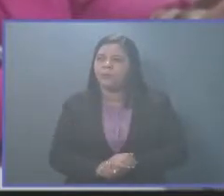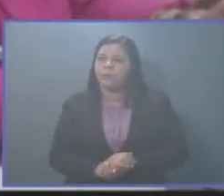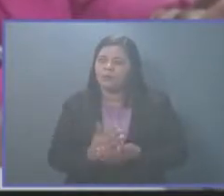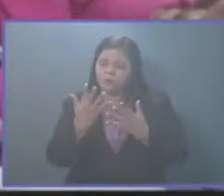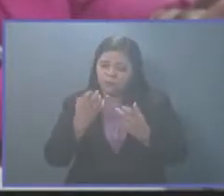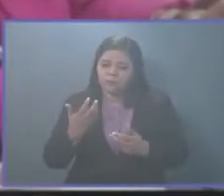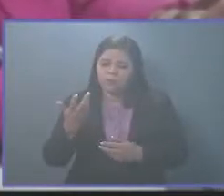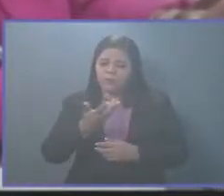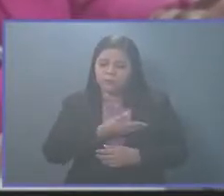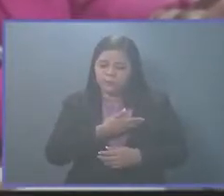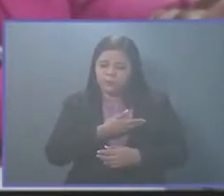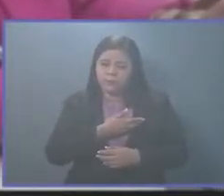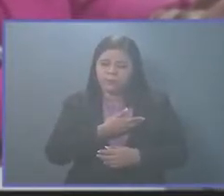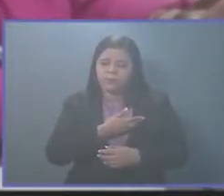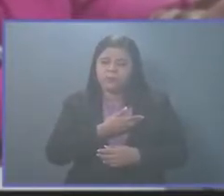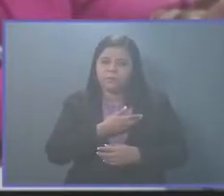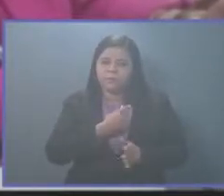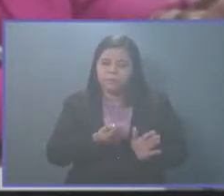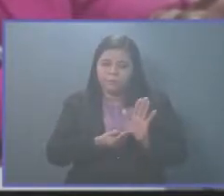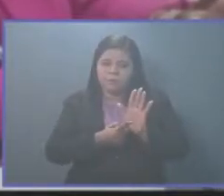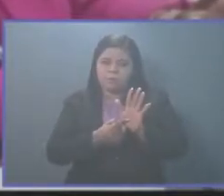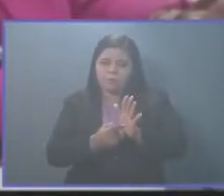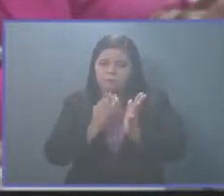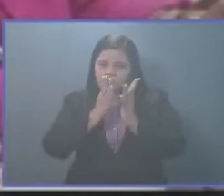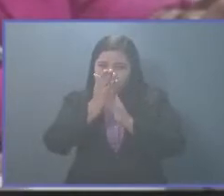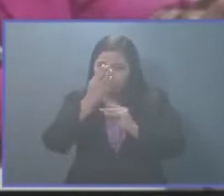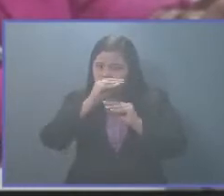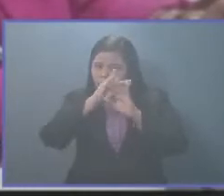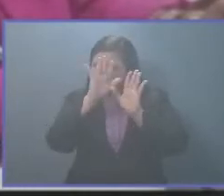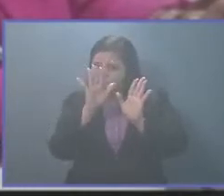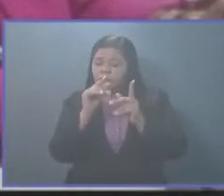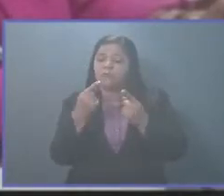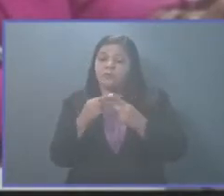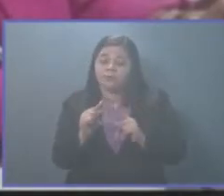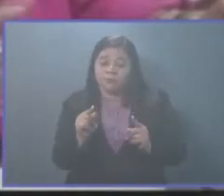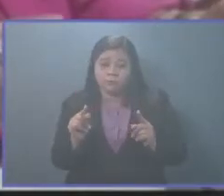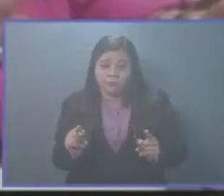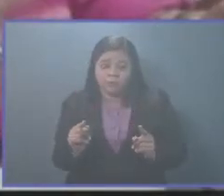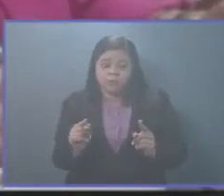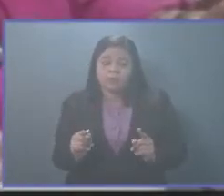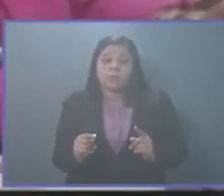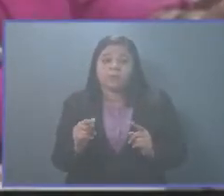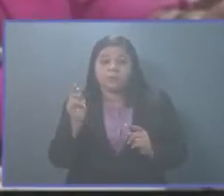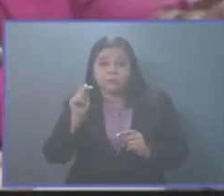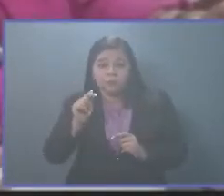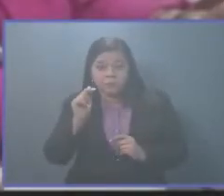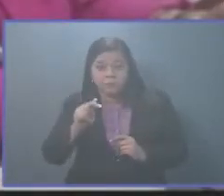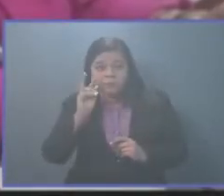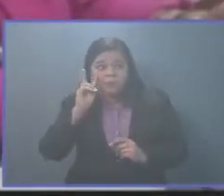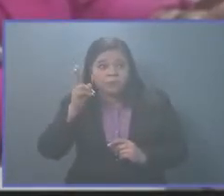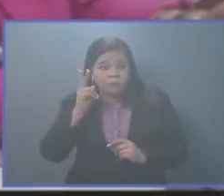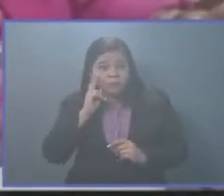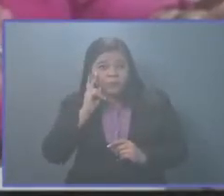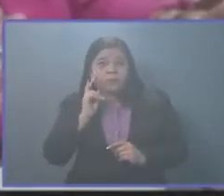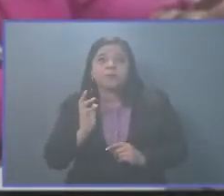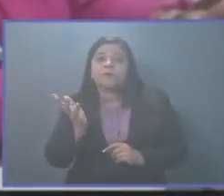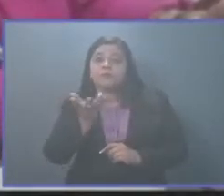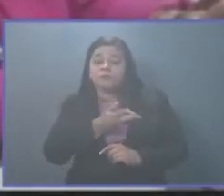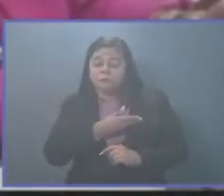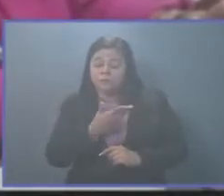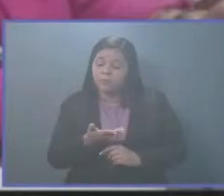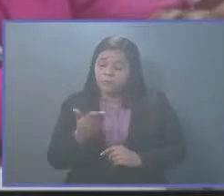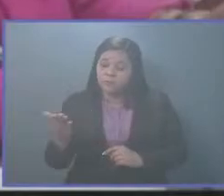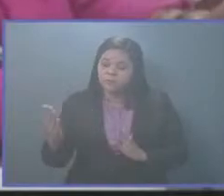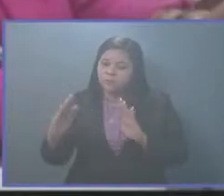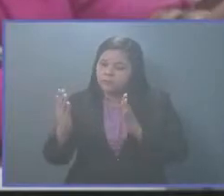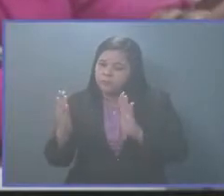fomentar transparencia y rendición de cuentas. Y es a través del decreto 608 que se buscaba ello, ¿no? Por la cuestión que hacíamos de comparación